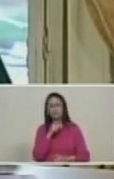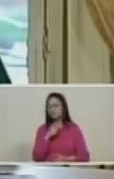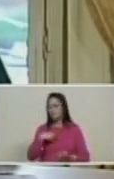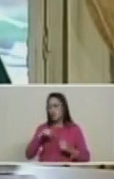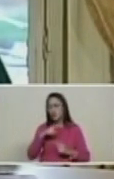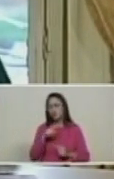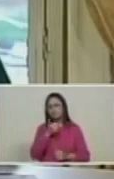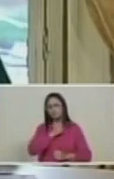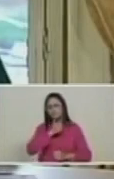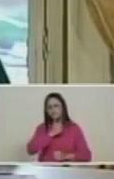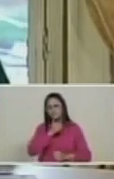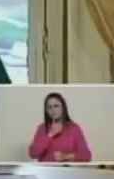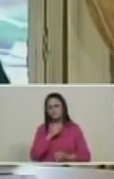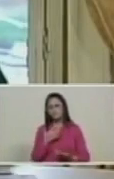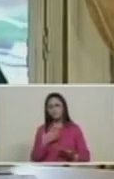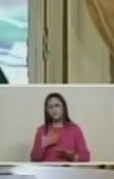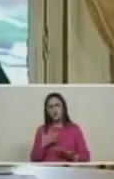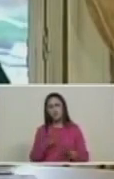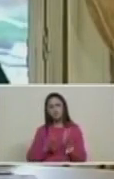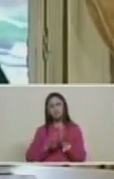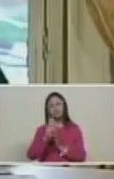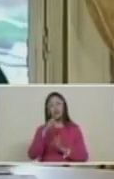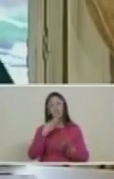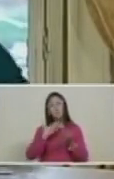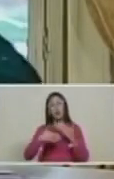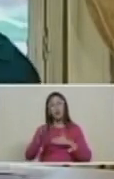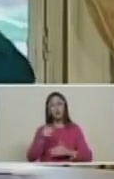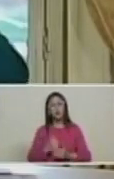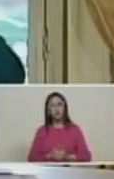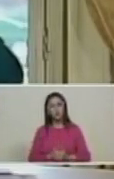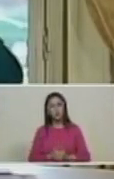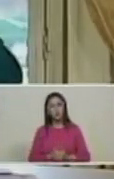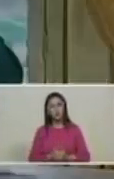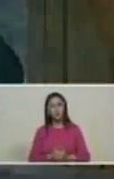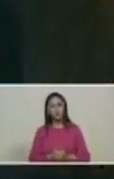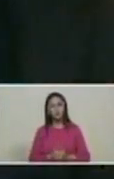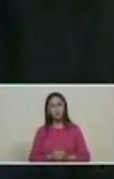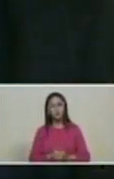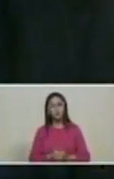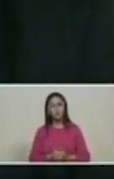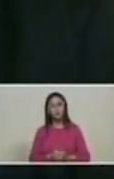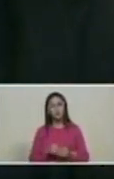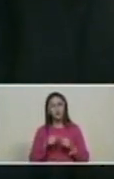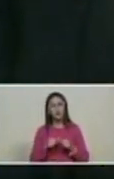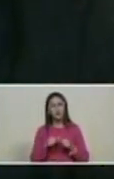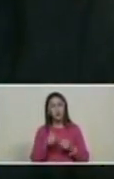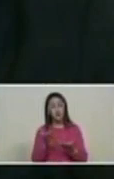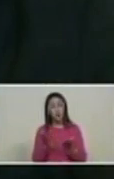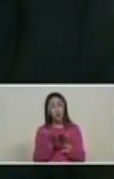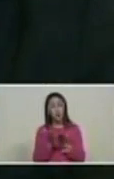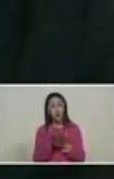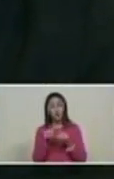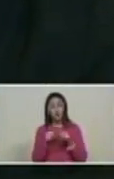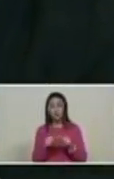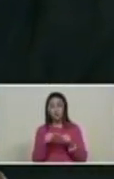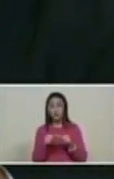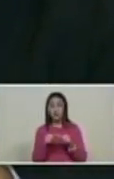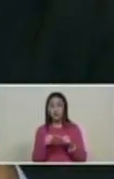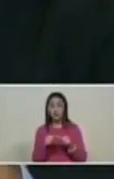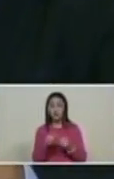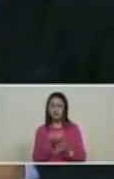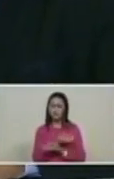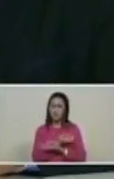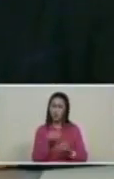enfrentaremos, las enfrentamos y las superaremos. Así que bueno, yo quiero seguir en contacto con este complejo educativo.